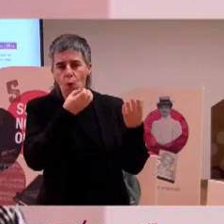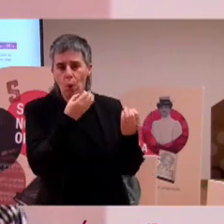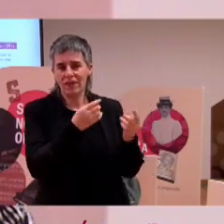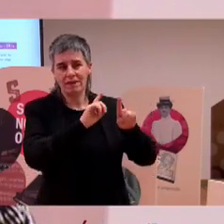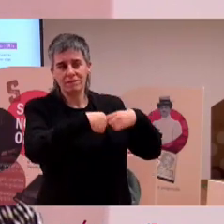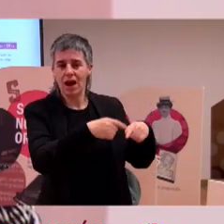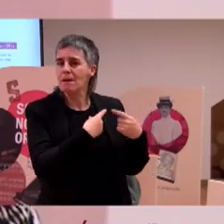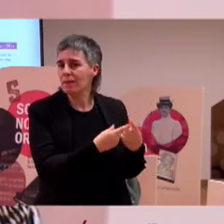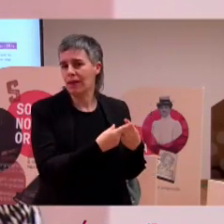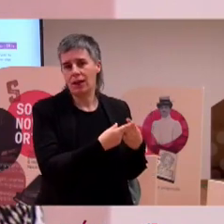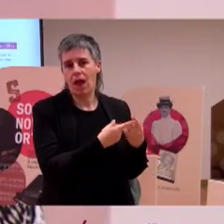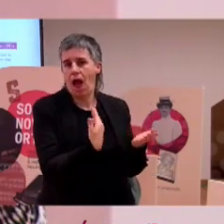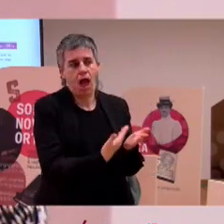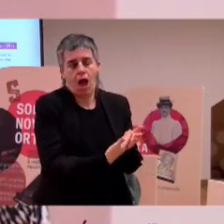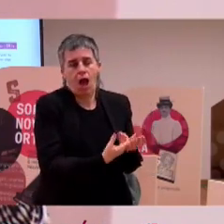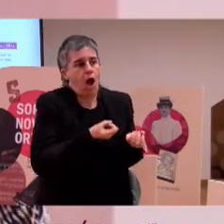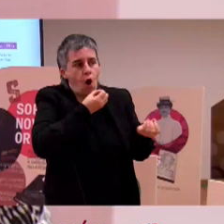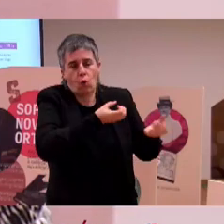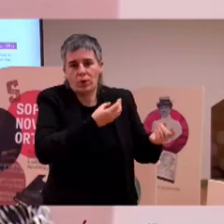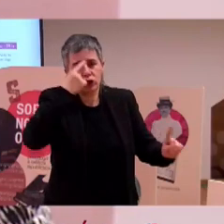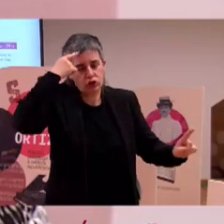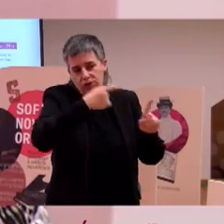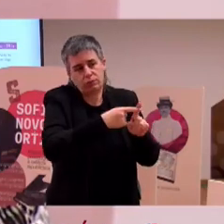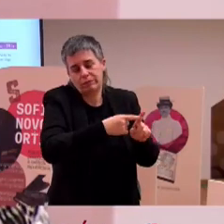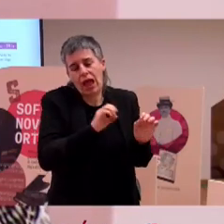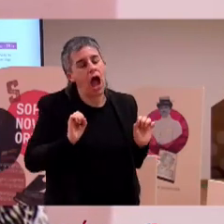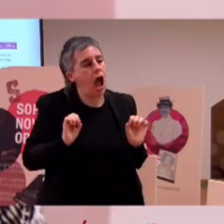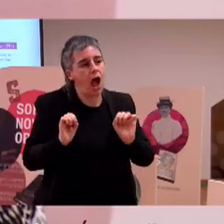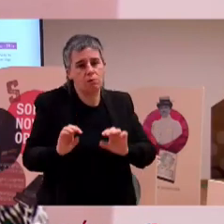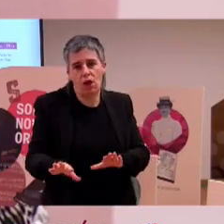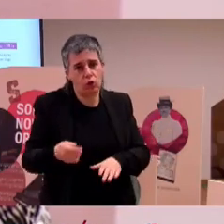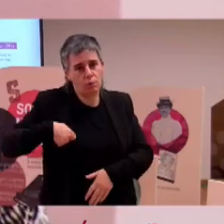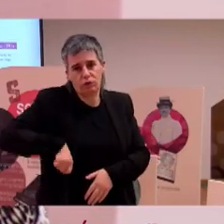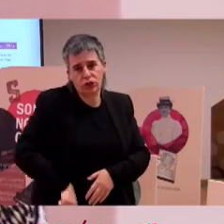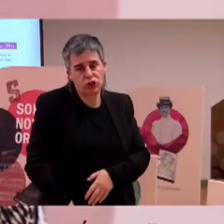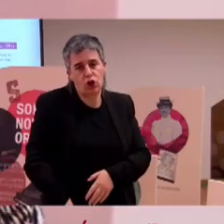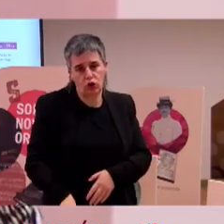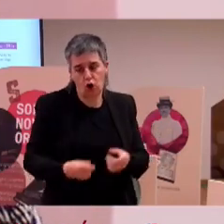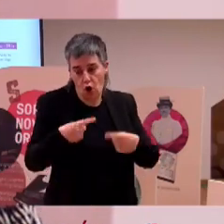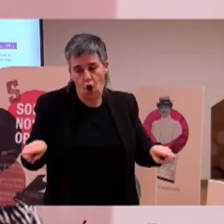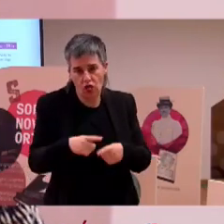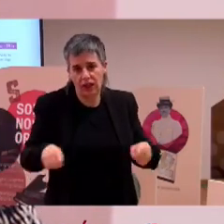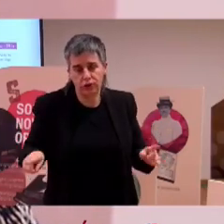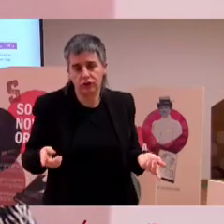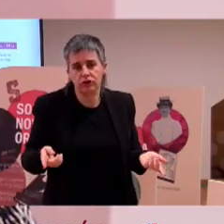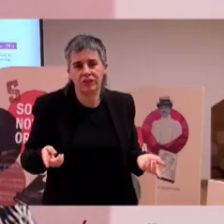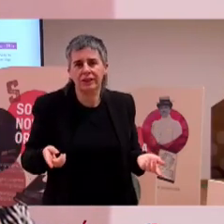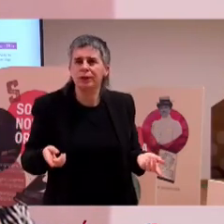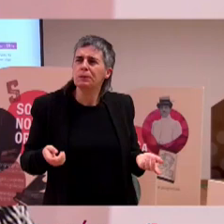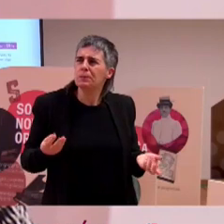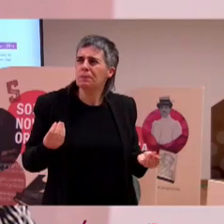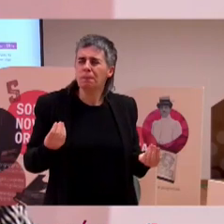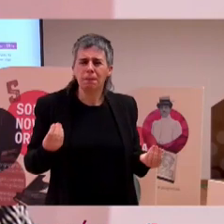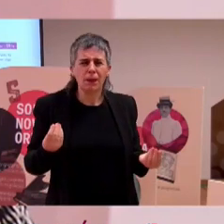poquinho xa empezar a abandonar esa carreira de concertista, pues non nos encaixa moito